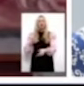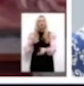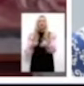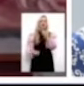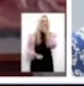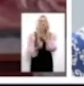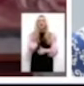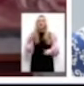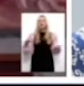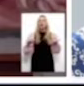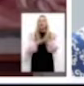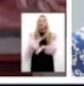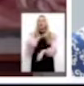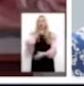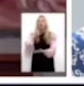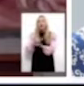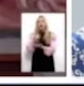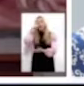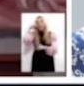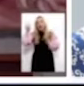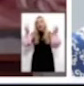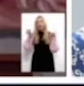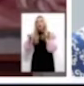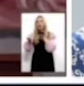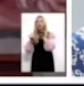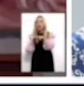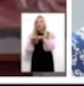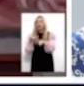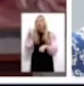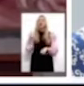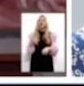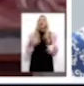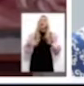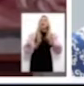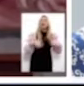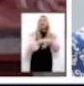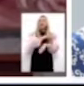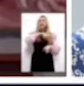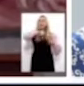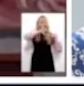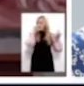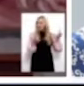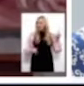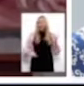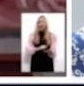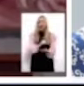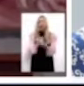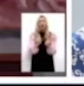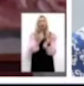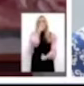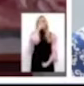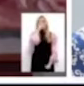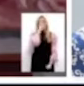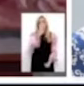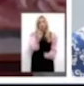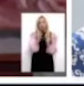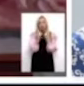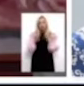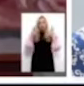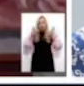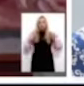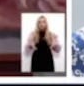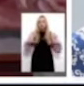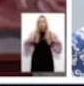de Presupuesto recibieron la minuta. La Comisión de Justicia, bueno, pues es la dictaminadora y la